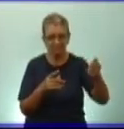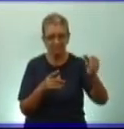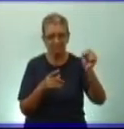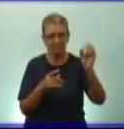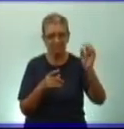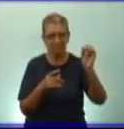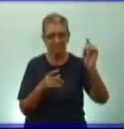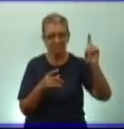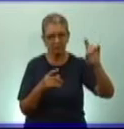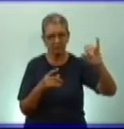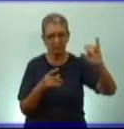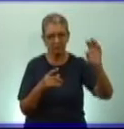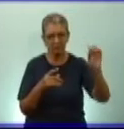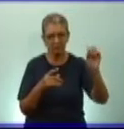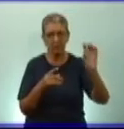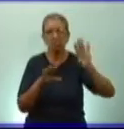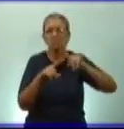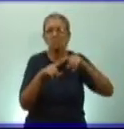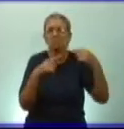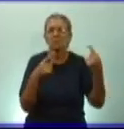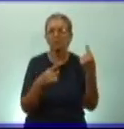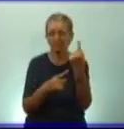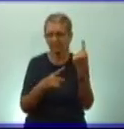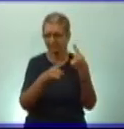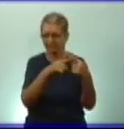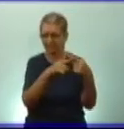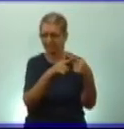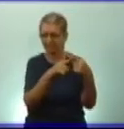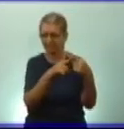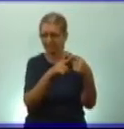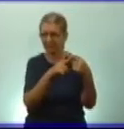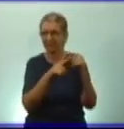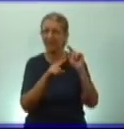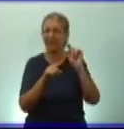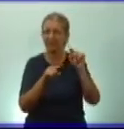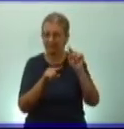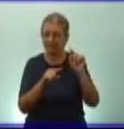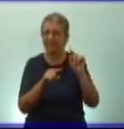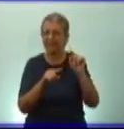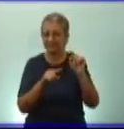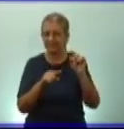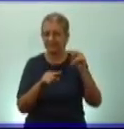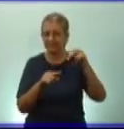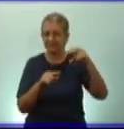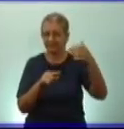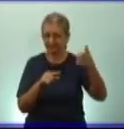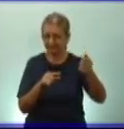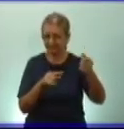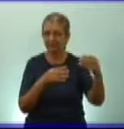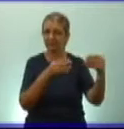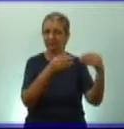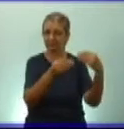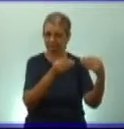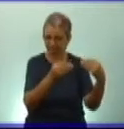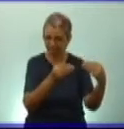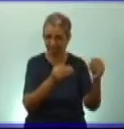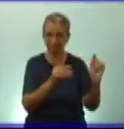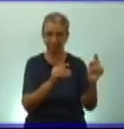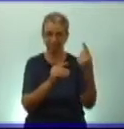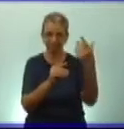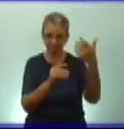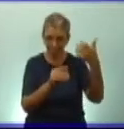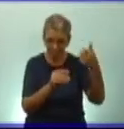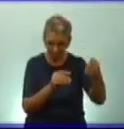ponerle 1 positivo? Les comenté en el encuentro anterior que el sodio, como es un elemento metálico del grupo 1A, y